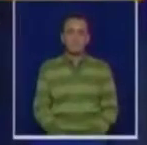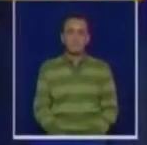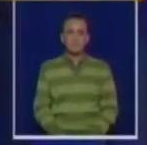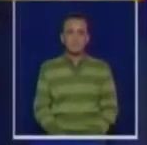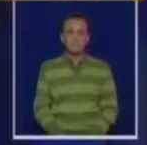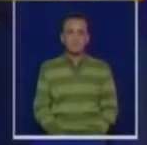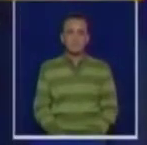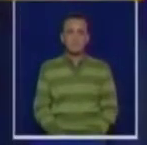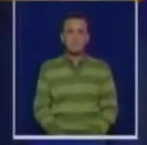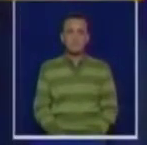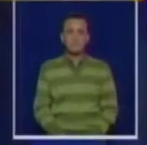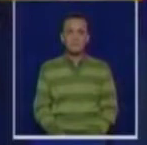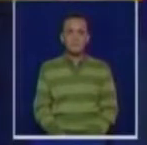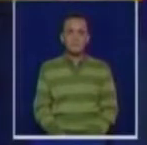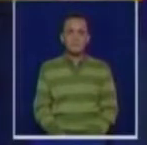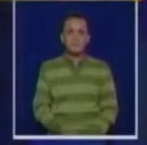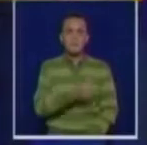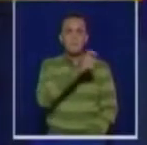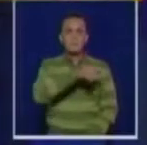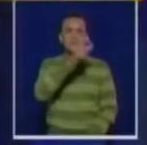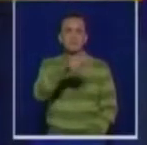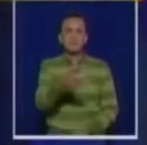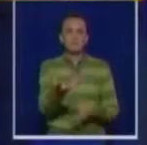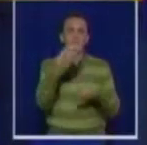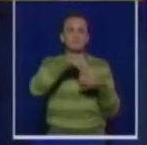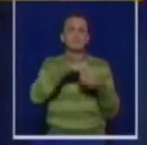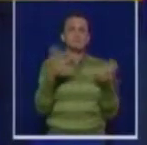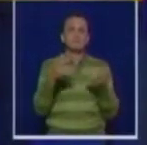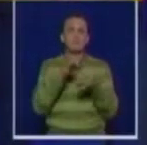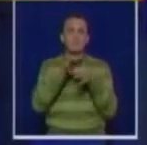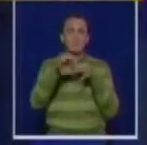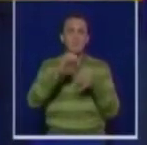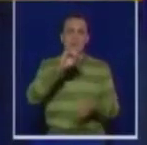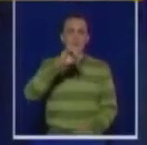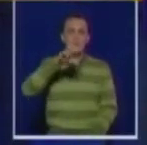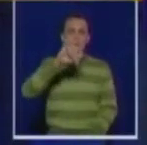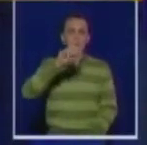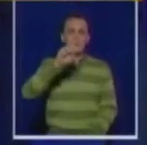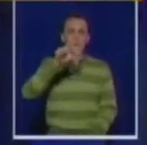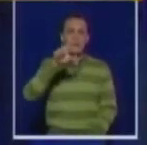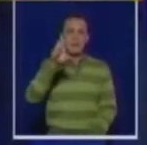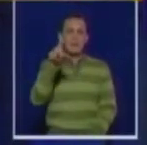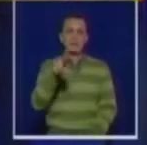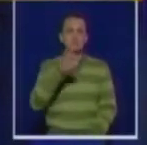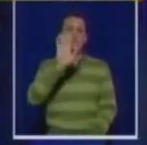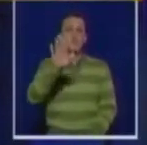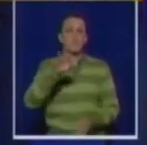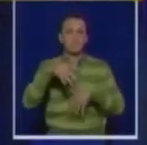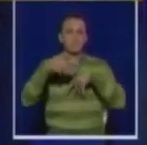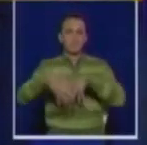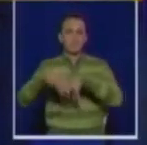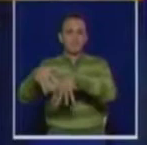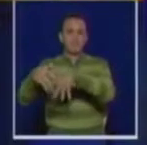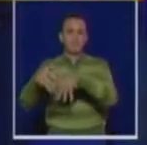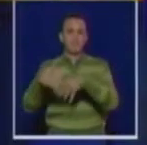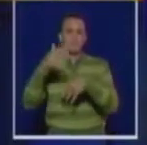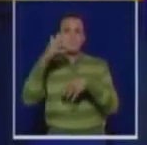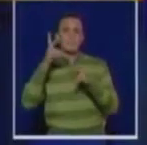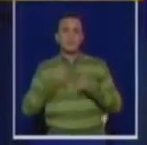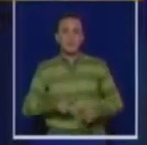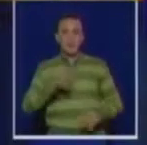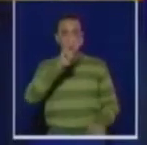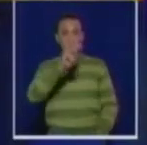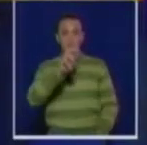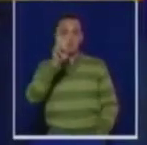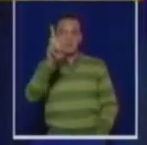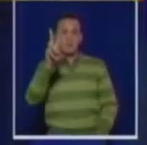de permanecer prácticamente atrapados en San Juan de Ipiales por el paro agrario, hoy regresaron a Cali en un avión de la Fuerza Aérea las 82